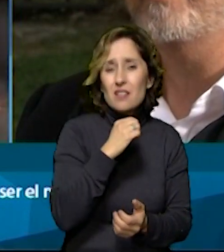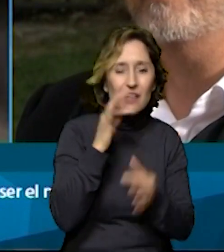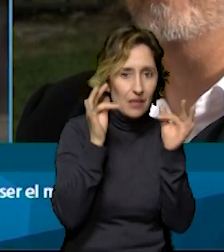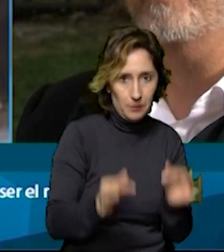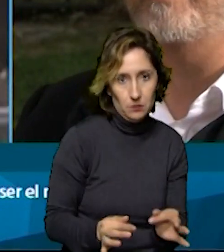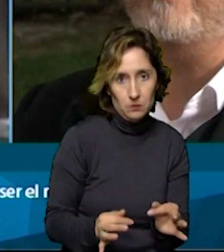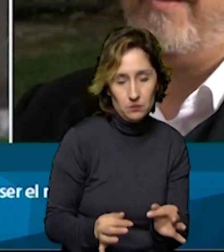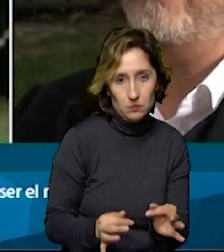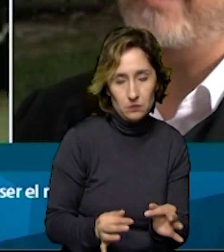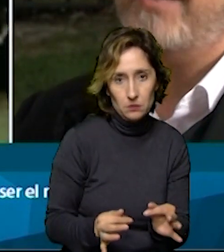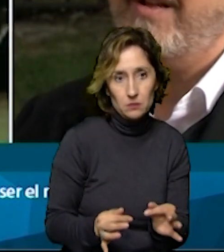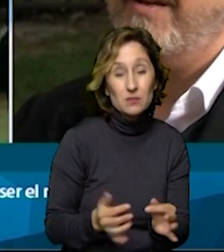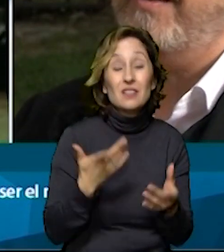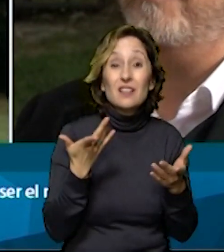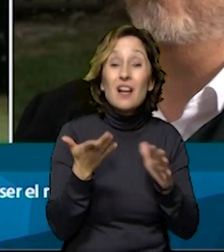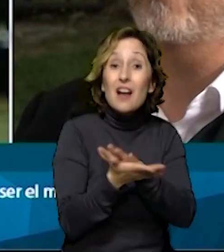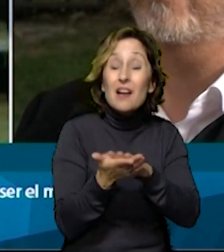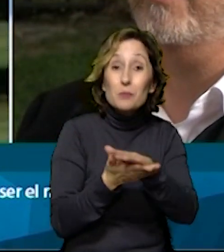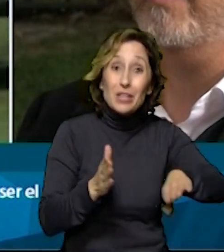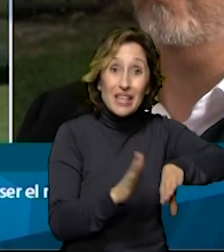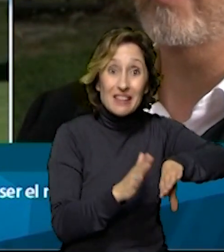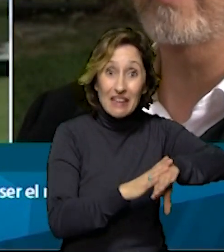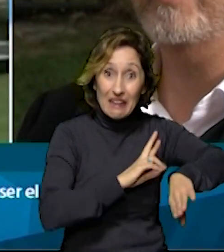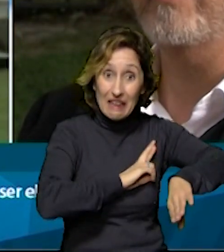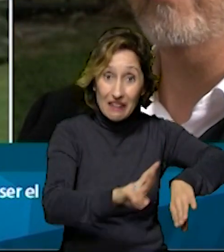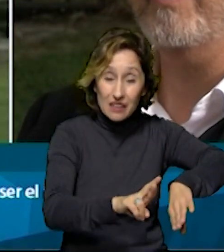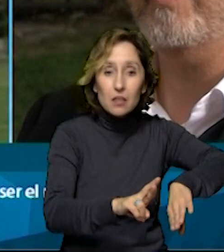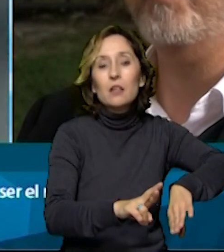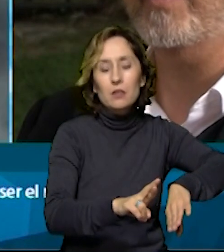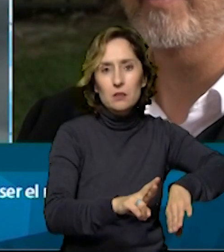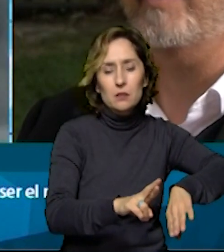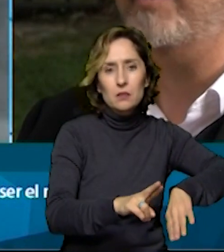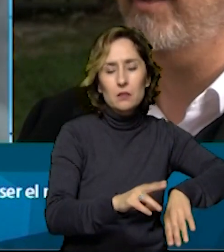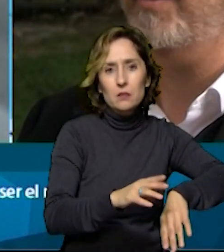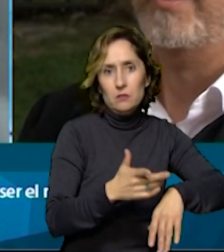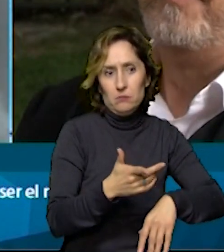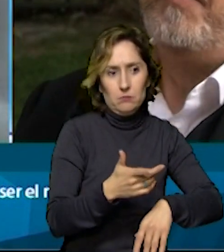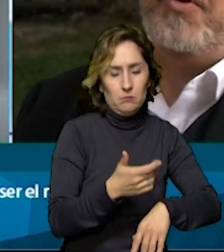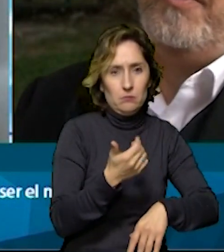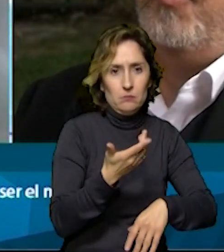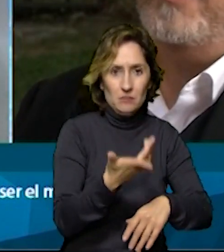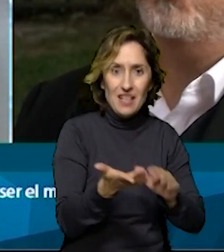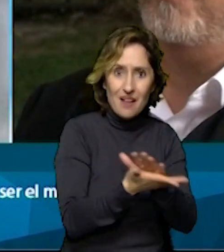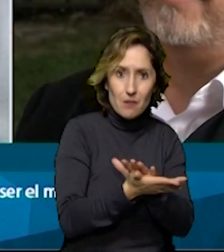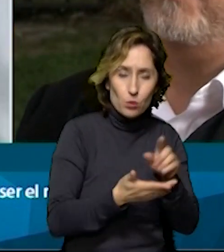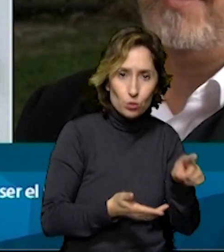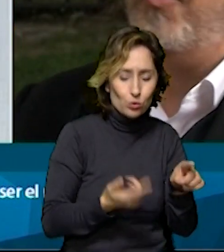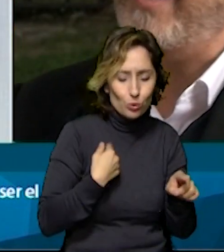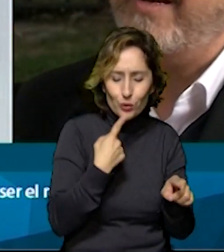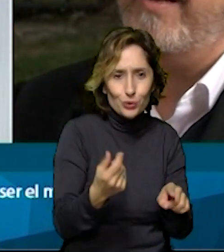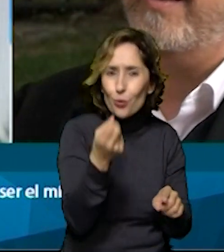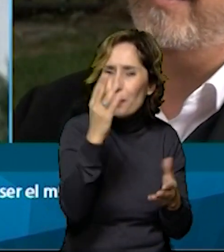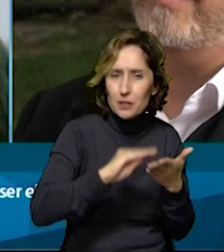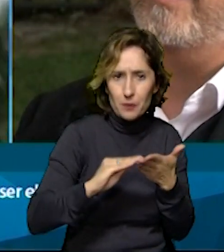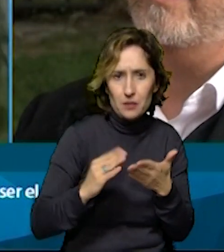hablamos de la izquierda abertzale, concretamente de la izquierda abertzale, yo lo he dicho varias veces, lo